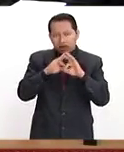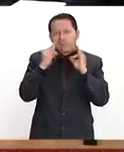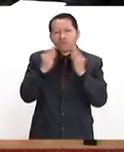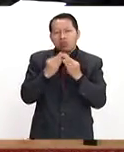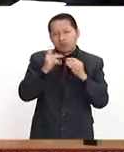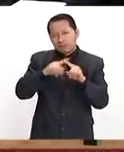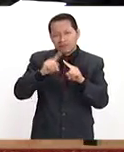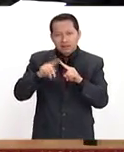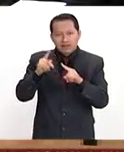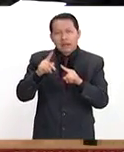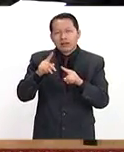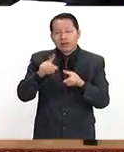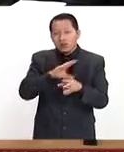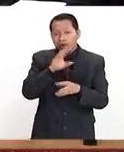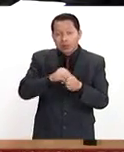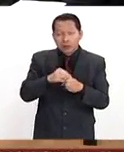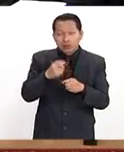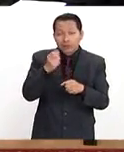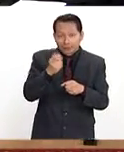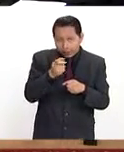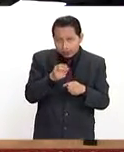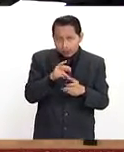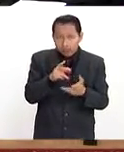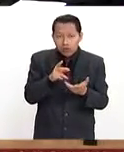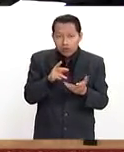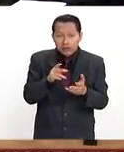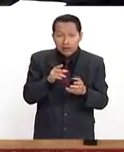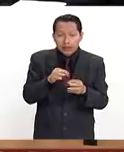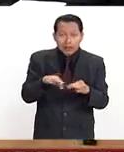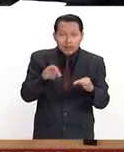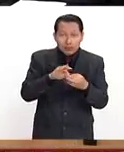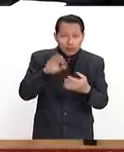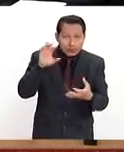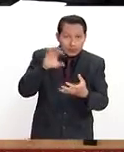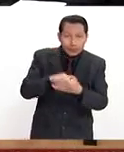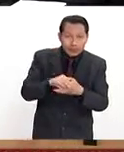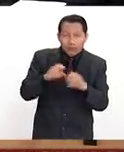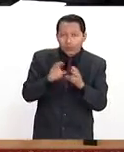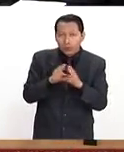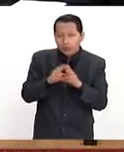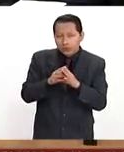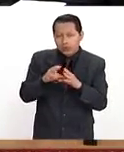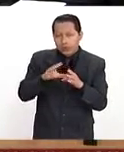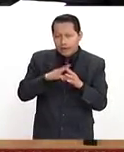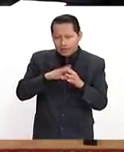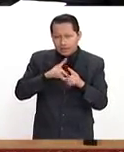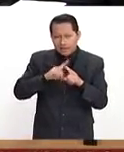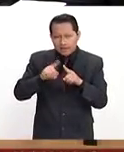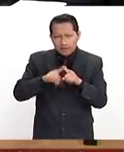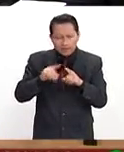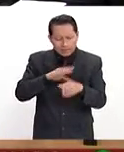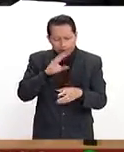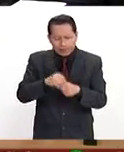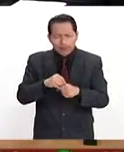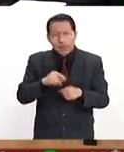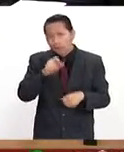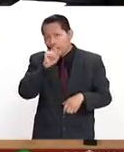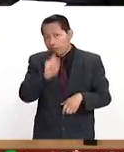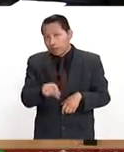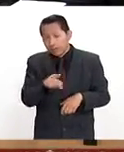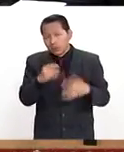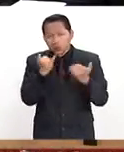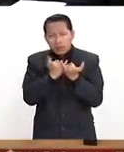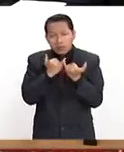de violencia. Si no lo aterrizamos a nivel empírico en alguna situación y no